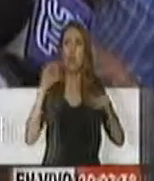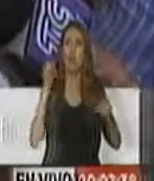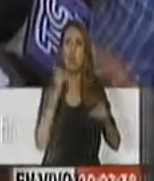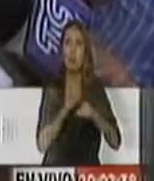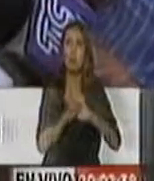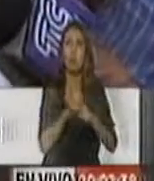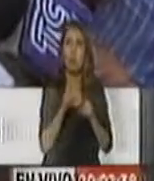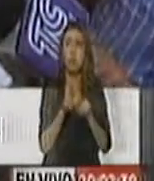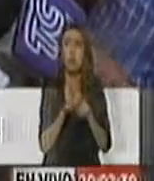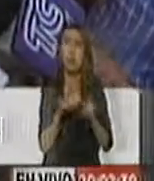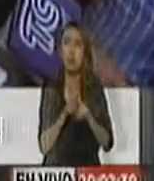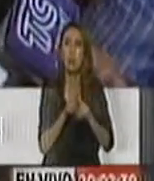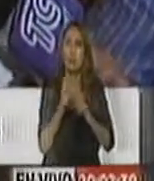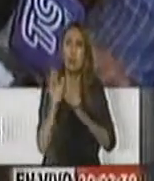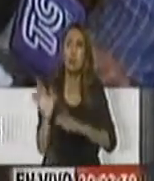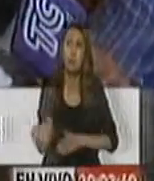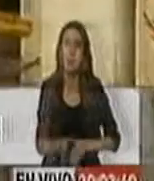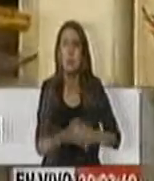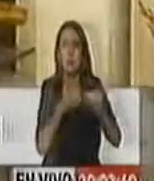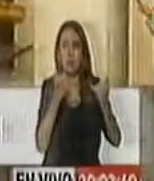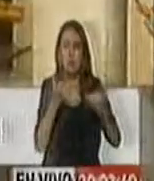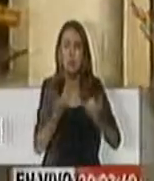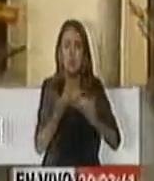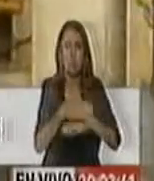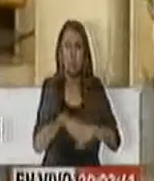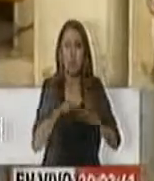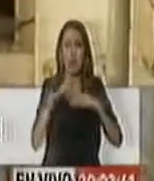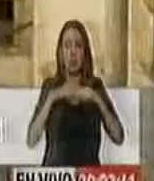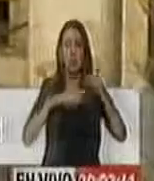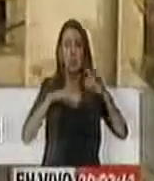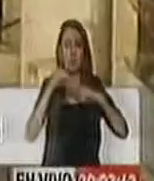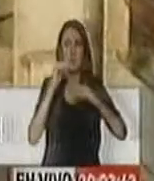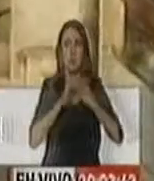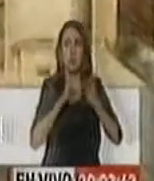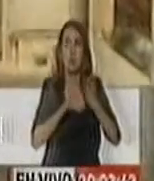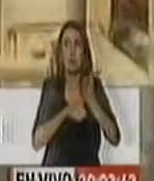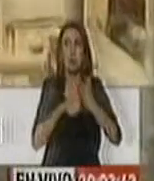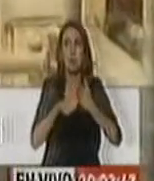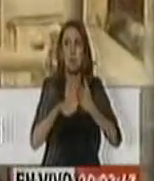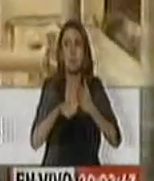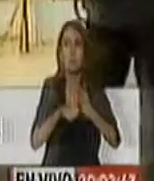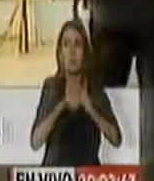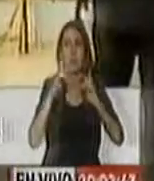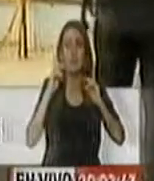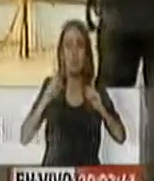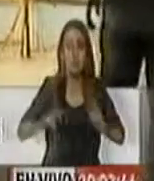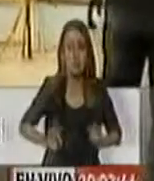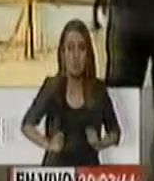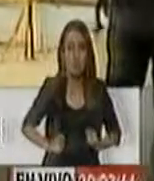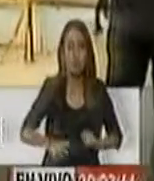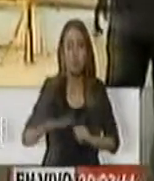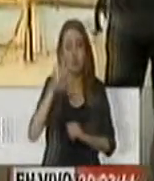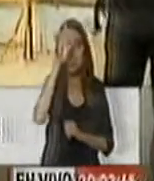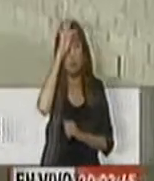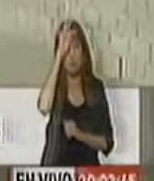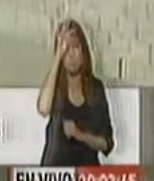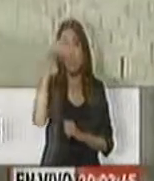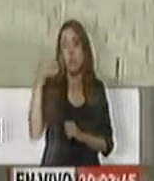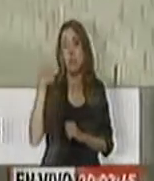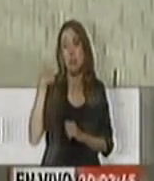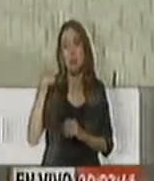que hay muchas en el país, puedan concluir. La ministra de Salud, Verónica Espinosa, indicó que el hospital contará con todas